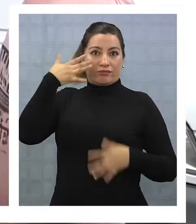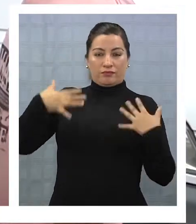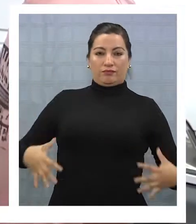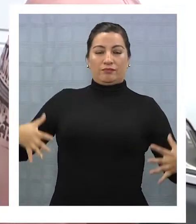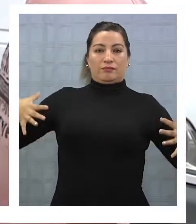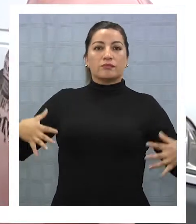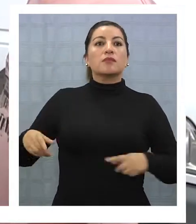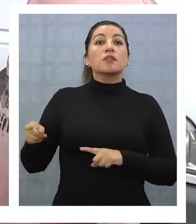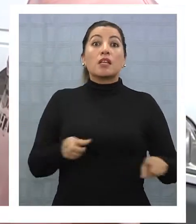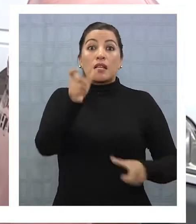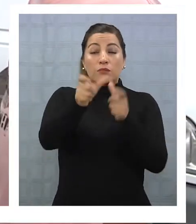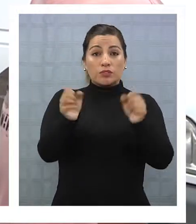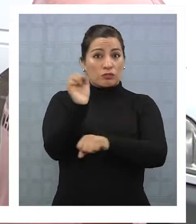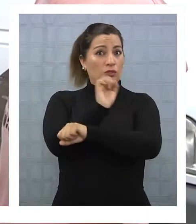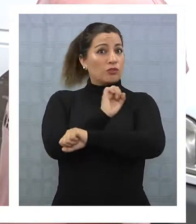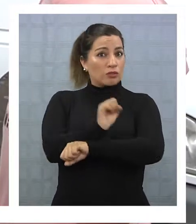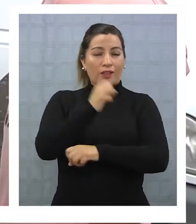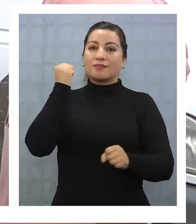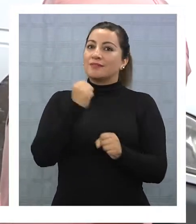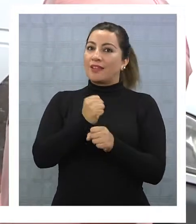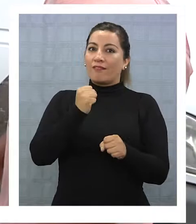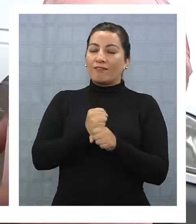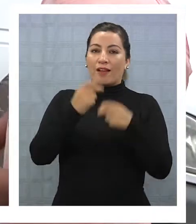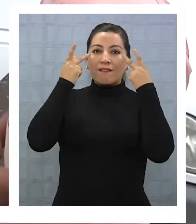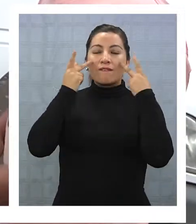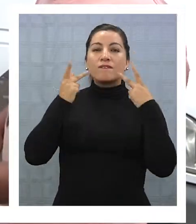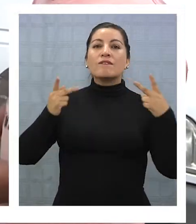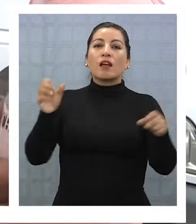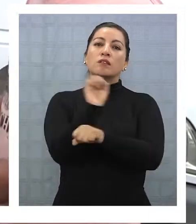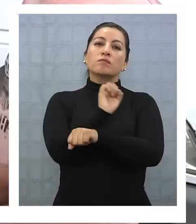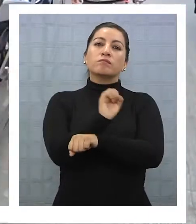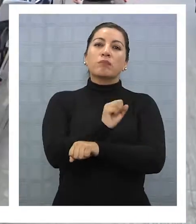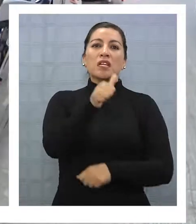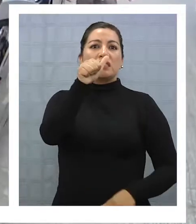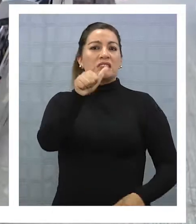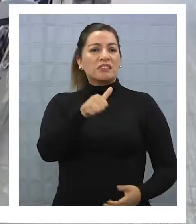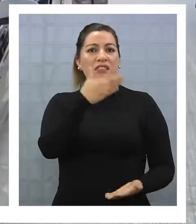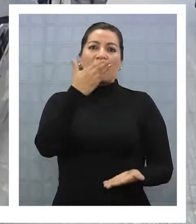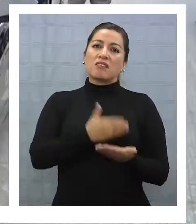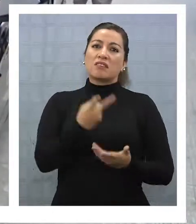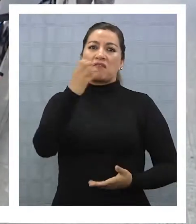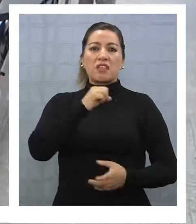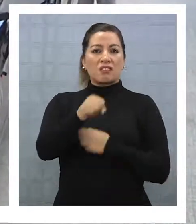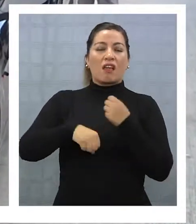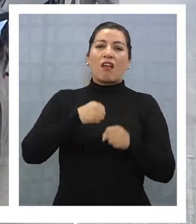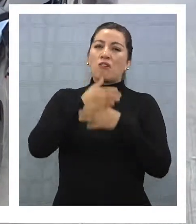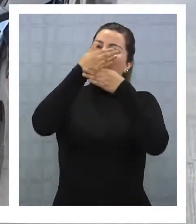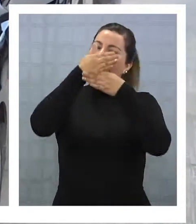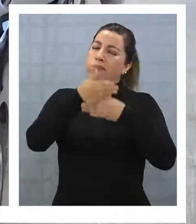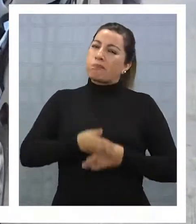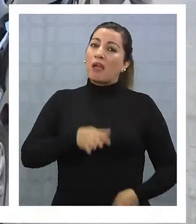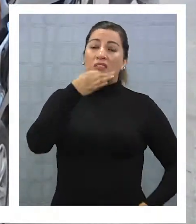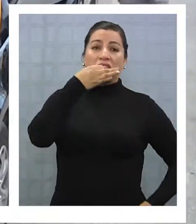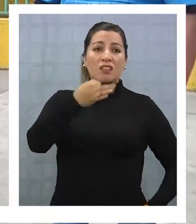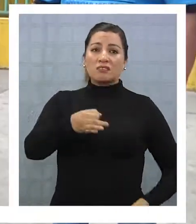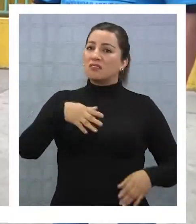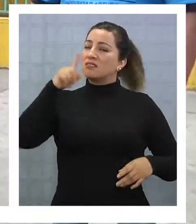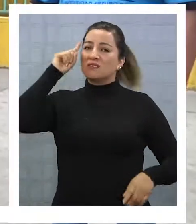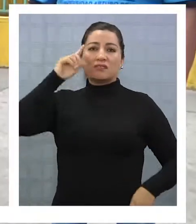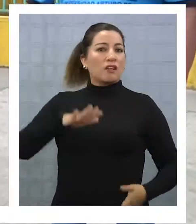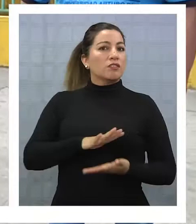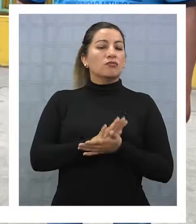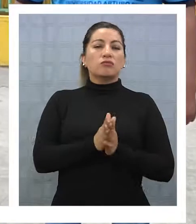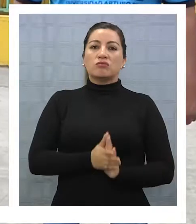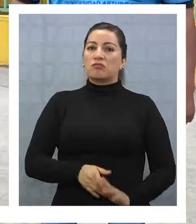seguridad. Los conductores que trabajan hacia La Tirana con 6 a 20 años en la actividad dicen estar al día con